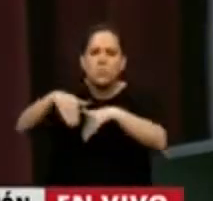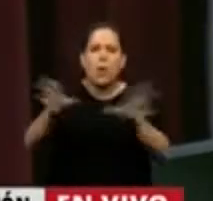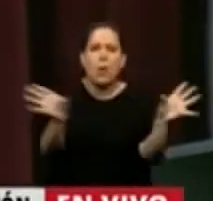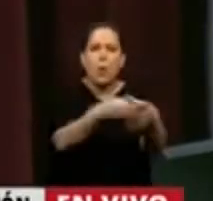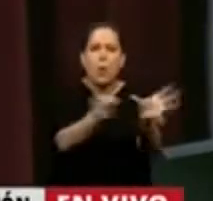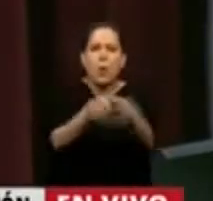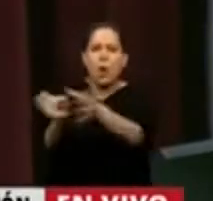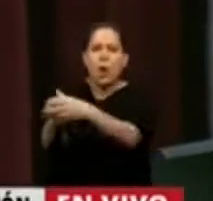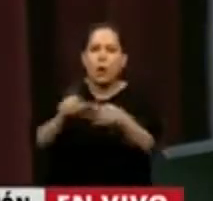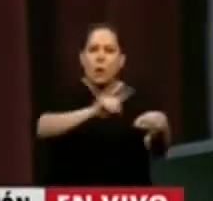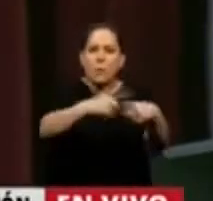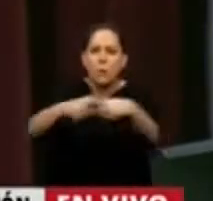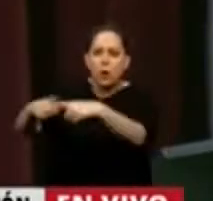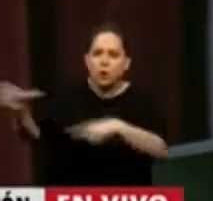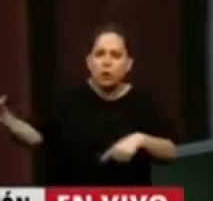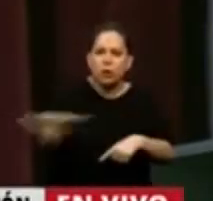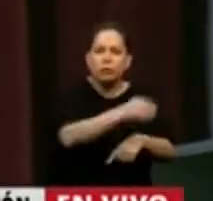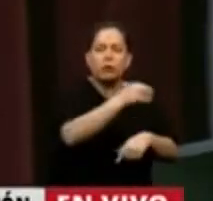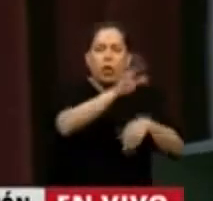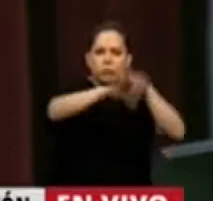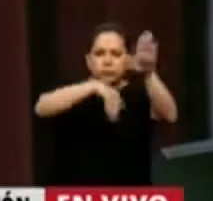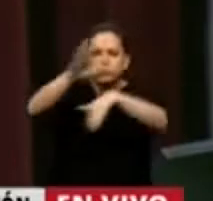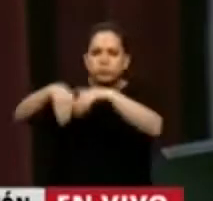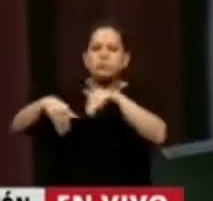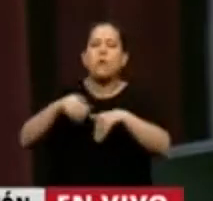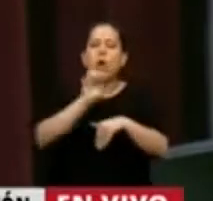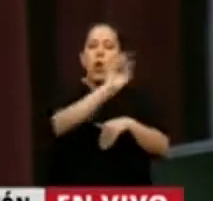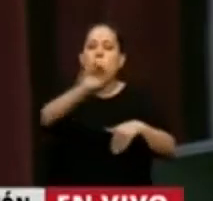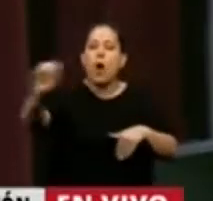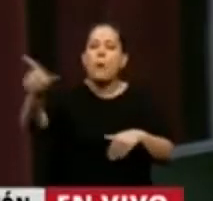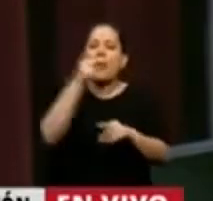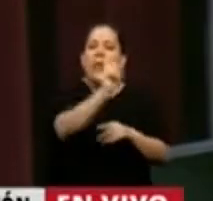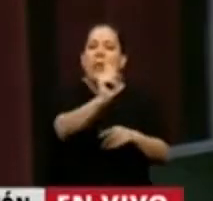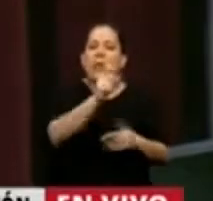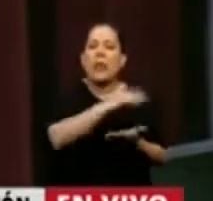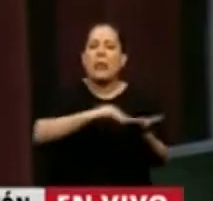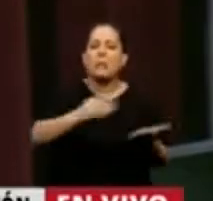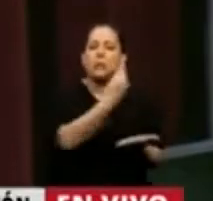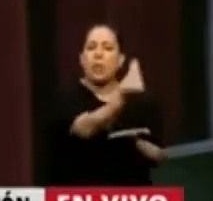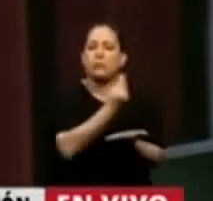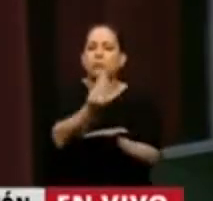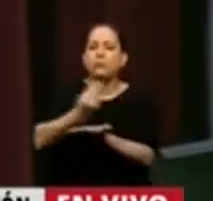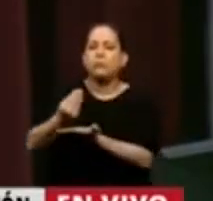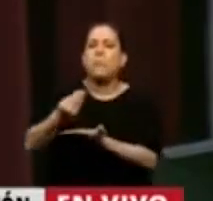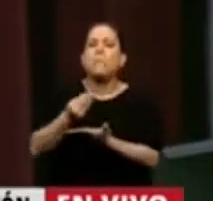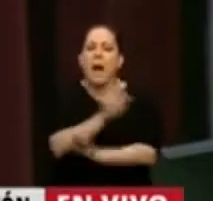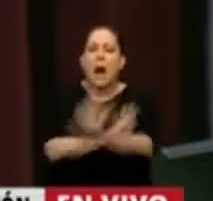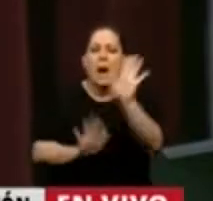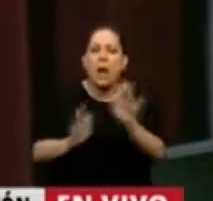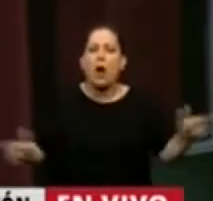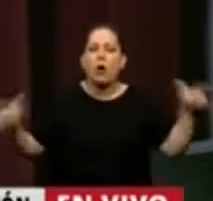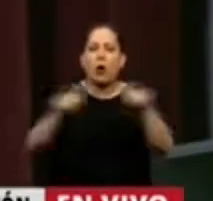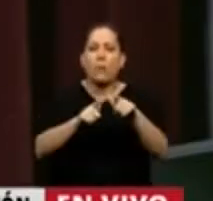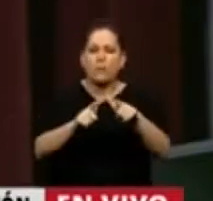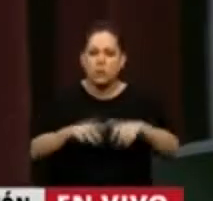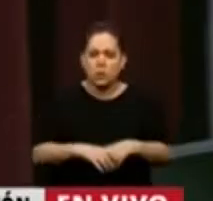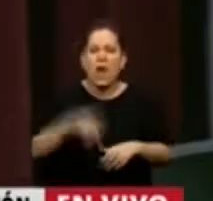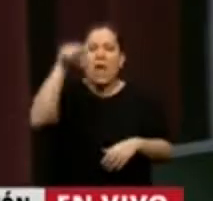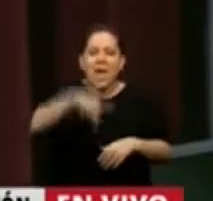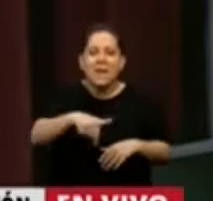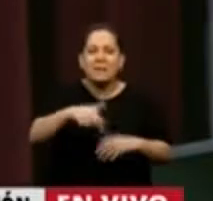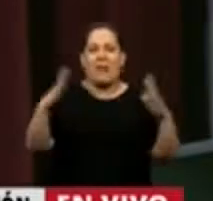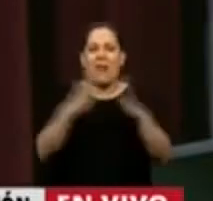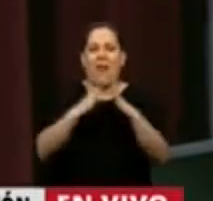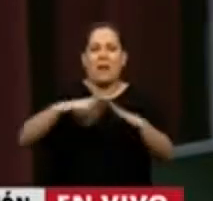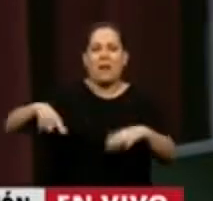distintos bloques a que aporten los nombres para la conformación de esa comisión. Esta es la Casa del Pueblo.